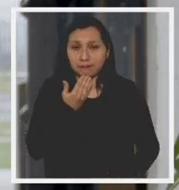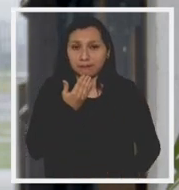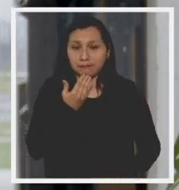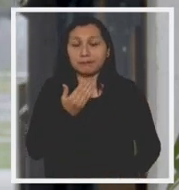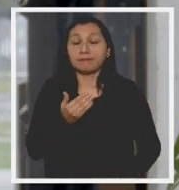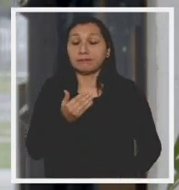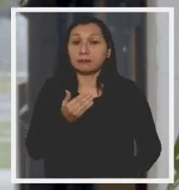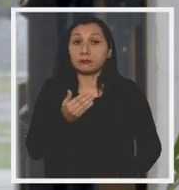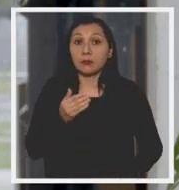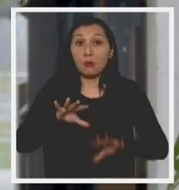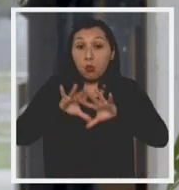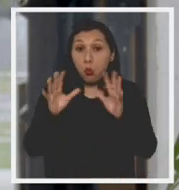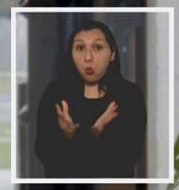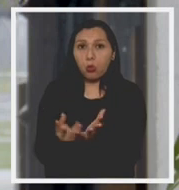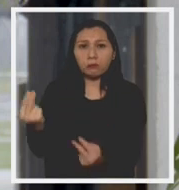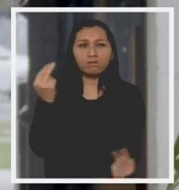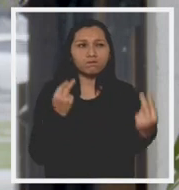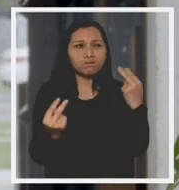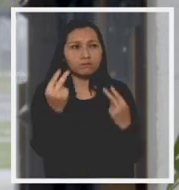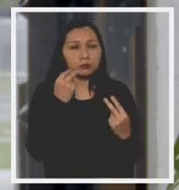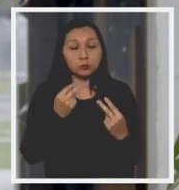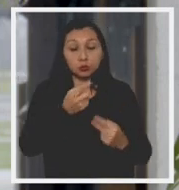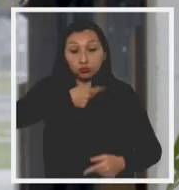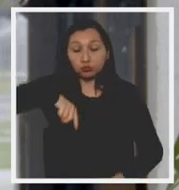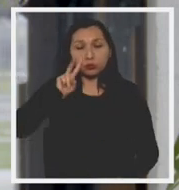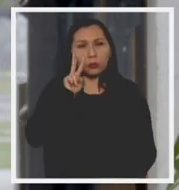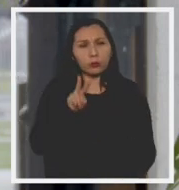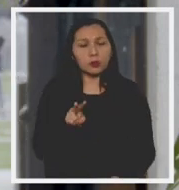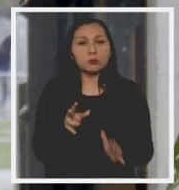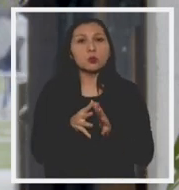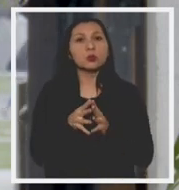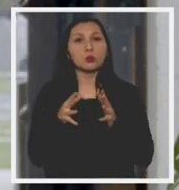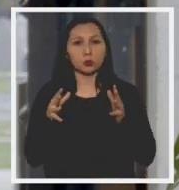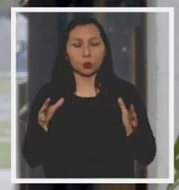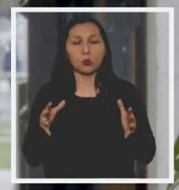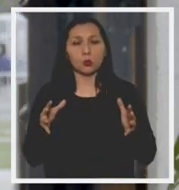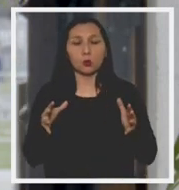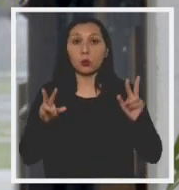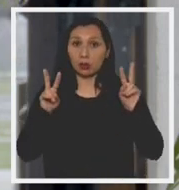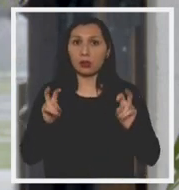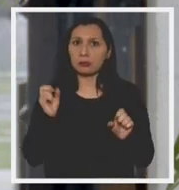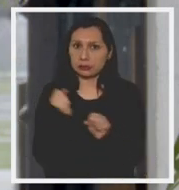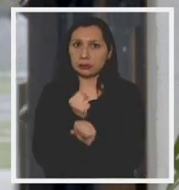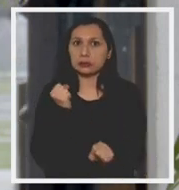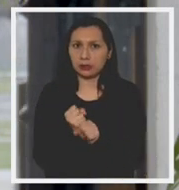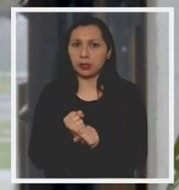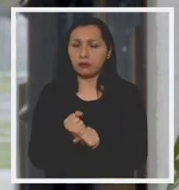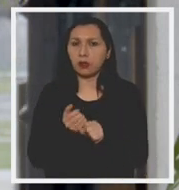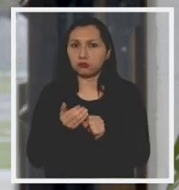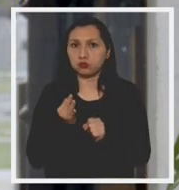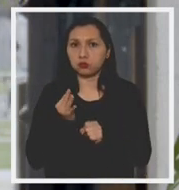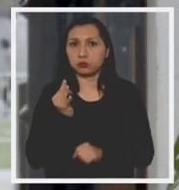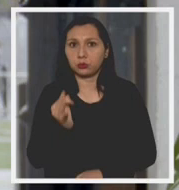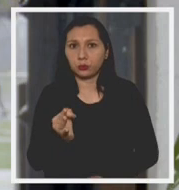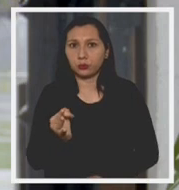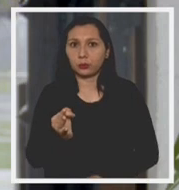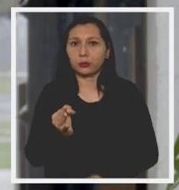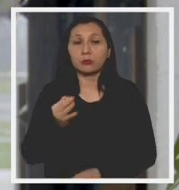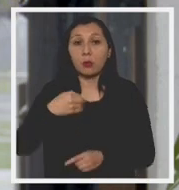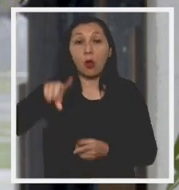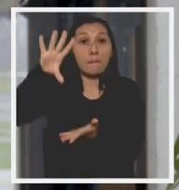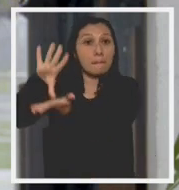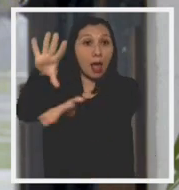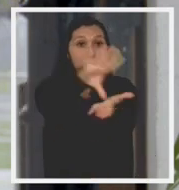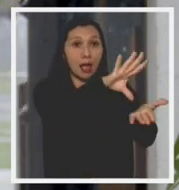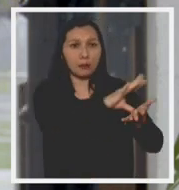El mundo nos observa y ahí donde nosotros vemos la enorme magnitud de la tarea que tenemos por delante, desde otros